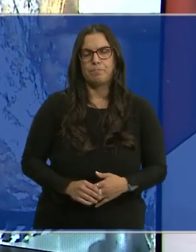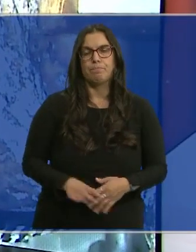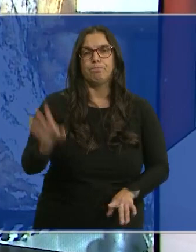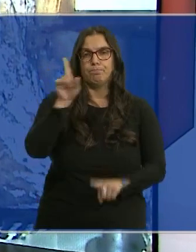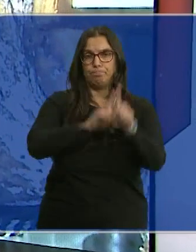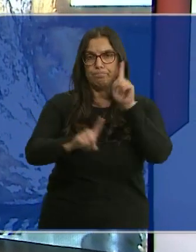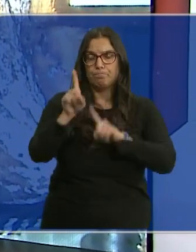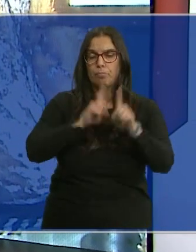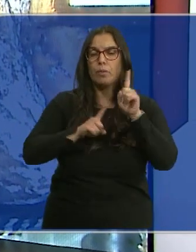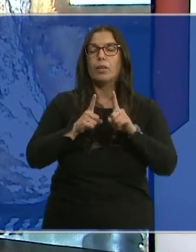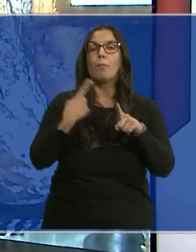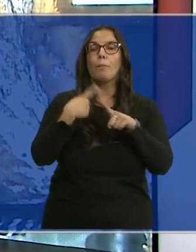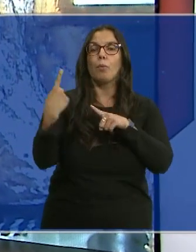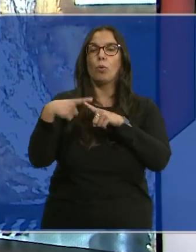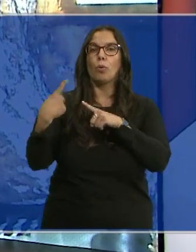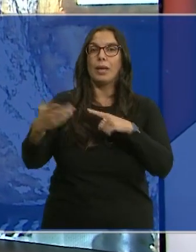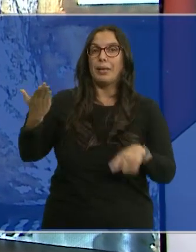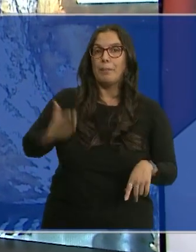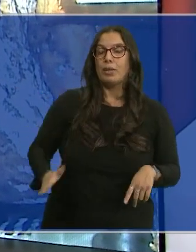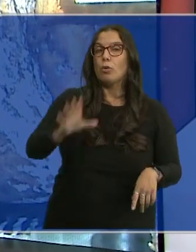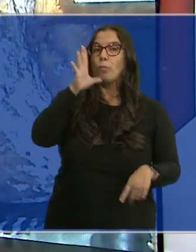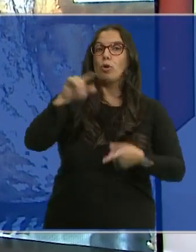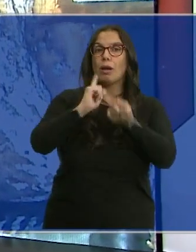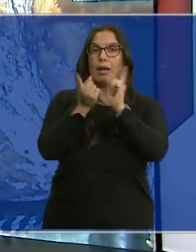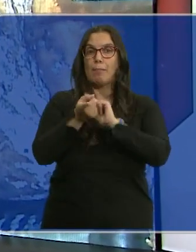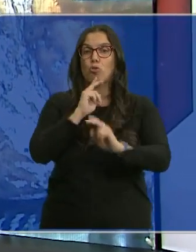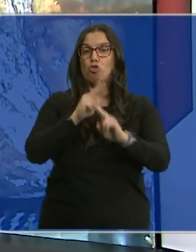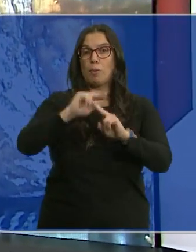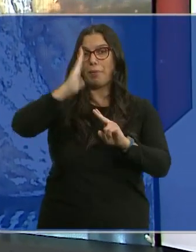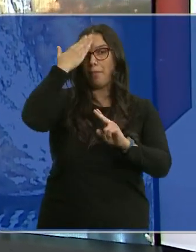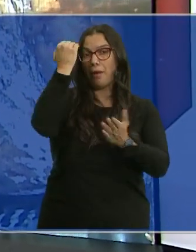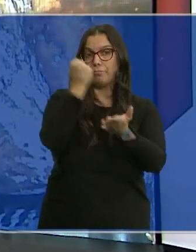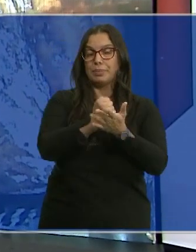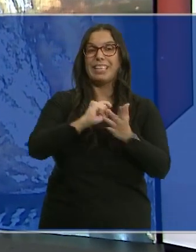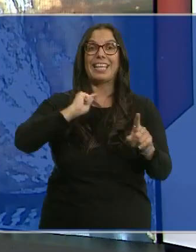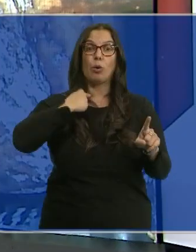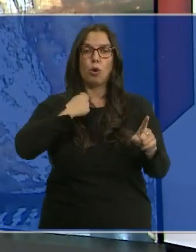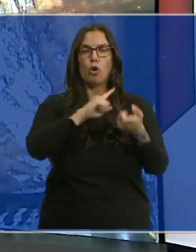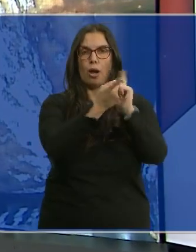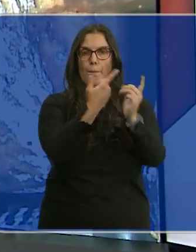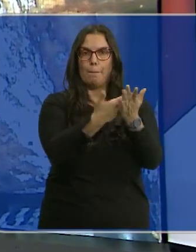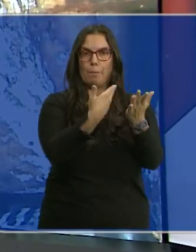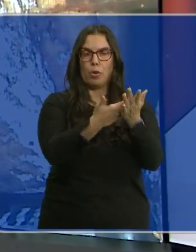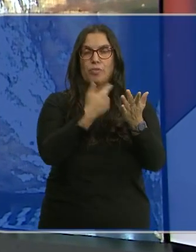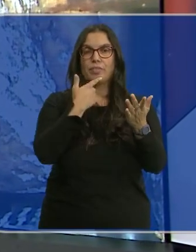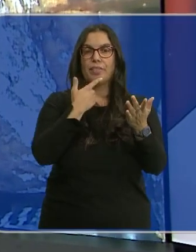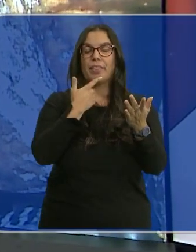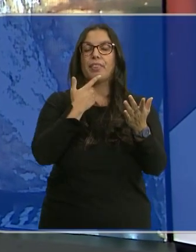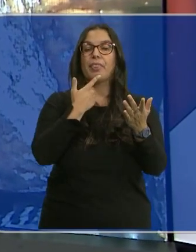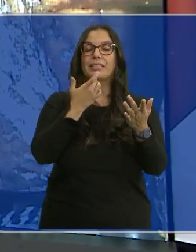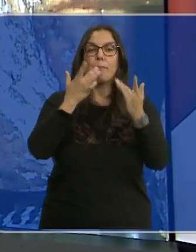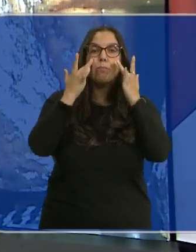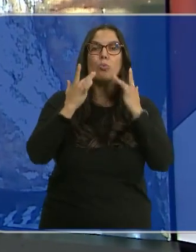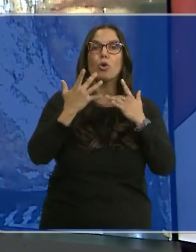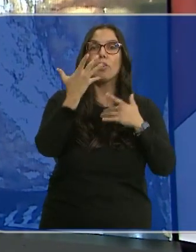Polémica entre los productores de ibérico por el cambio autorizado para la principal denominación de origen, la de Guijuelo. Se podrán certificar piezas que tengan una